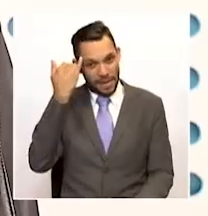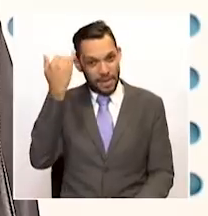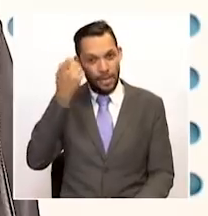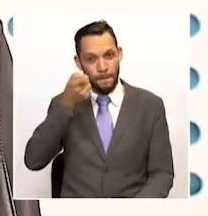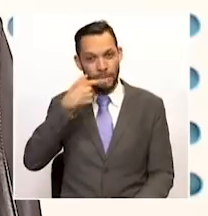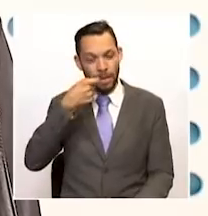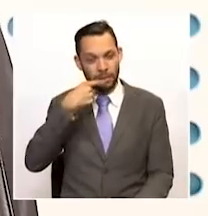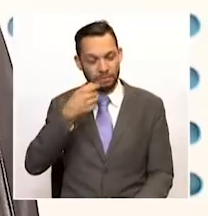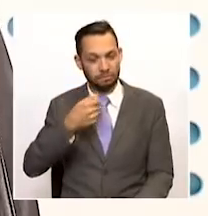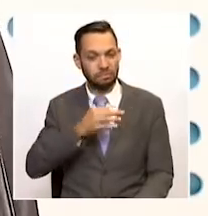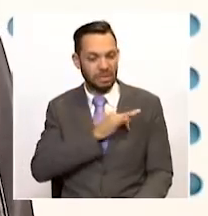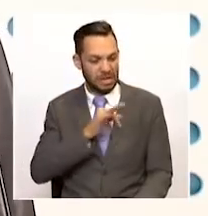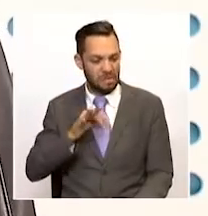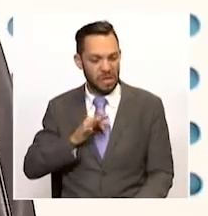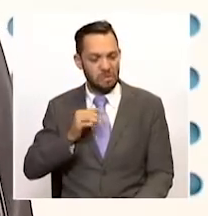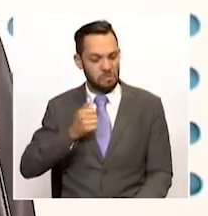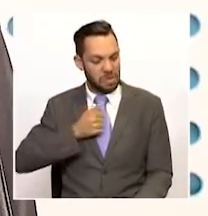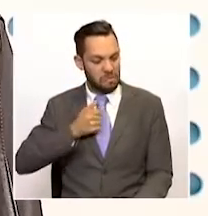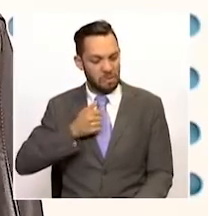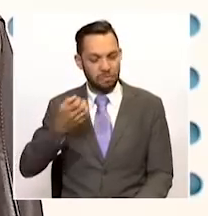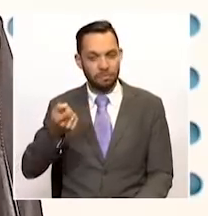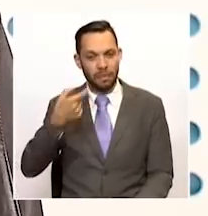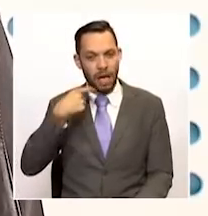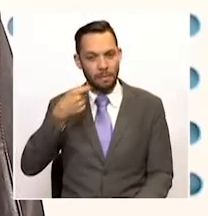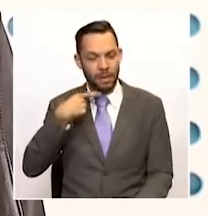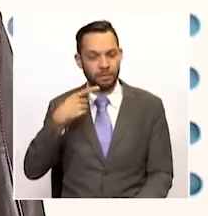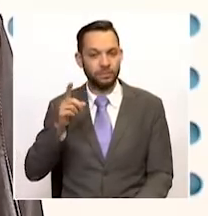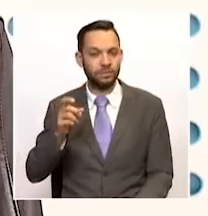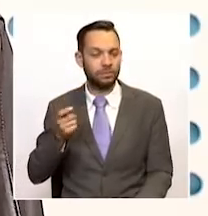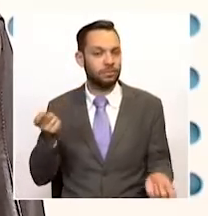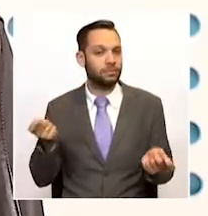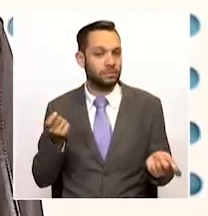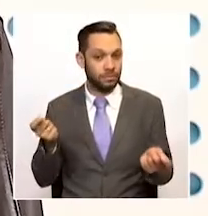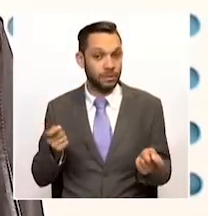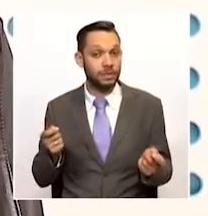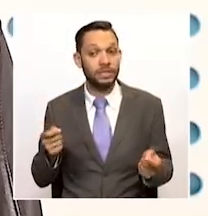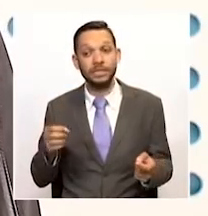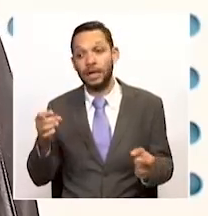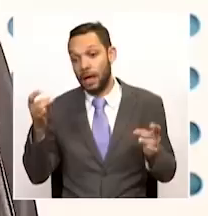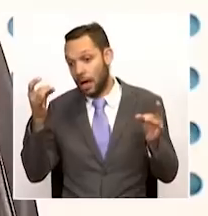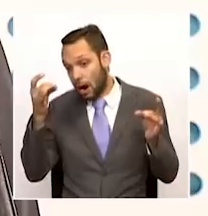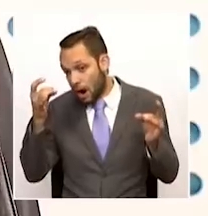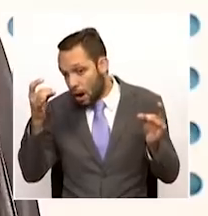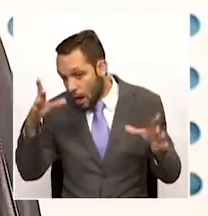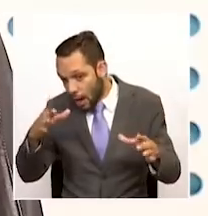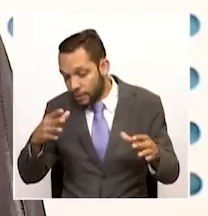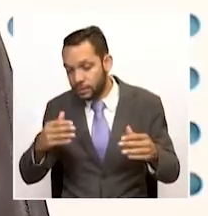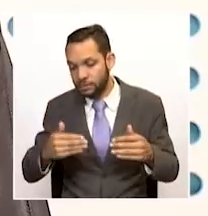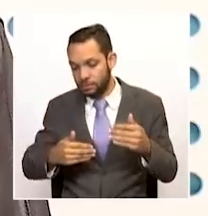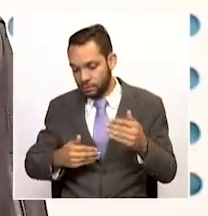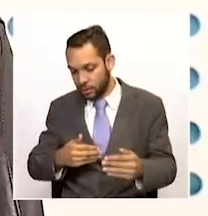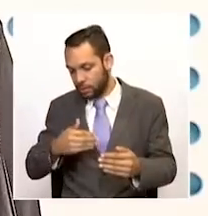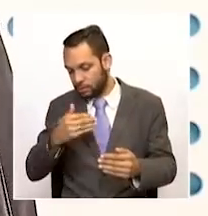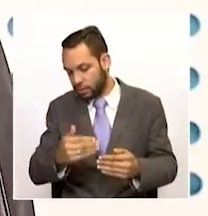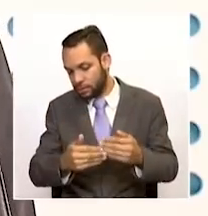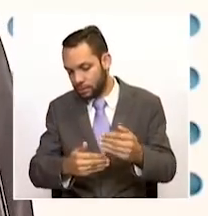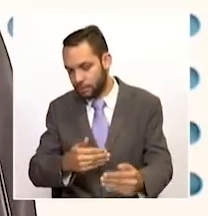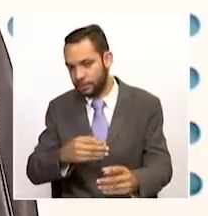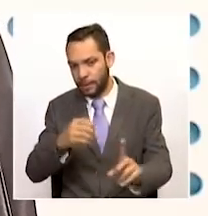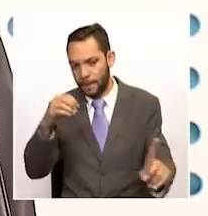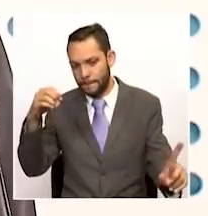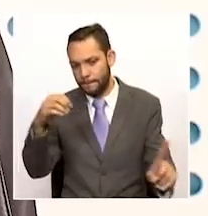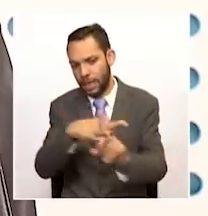auto recetarse de los auto terapias nos pueden nos pueden complicar